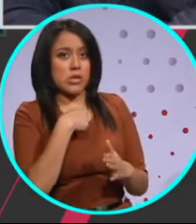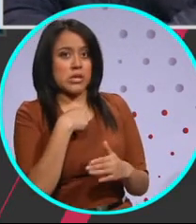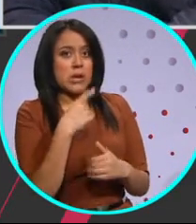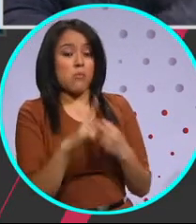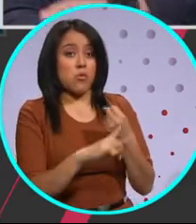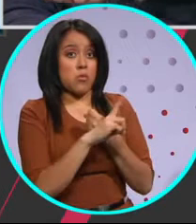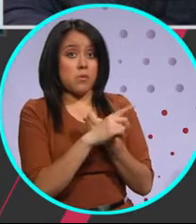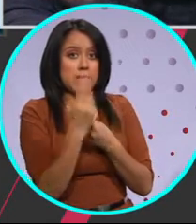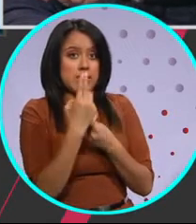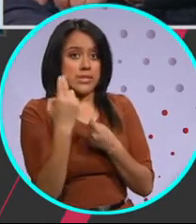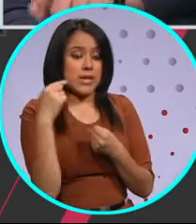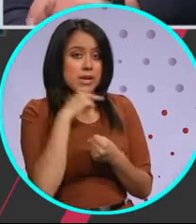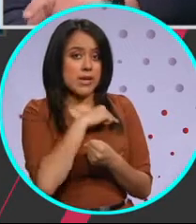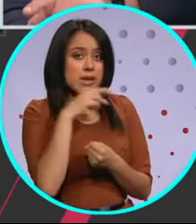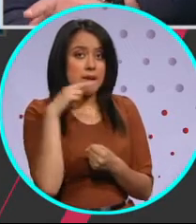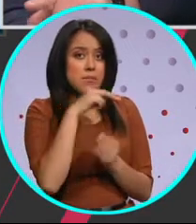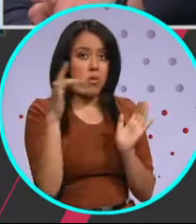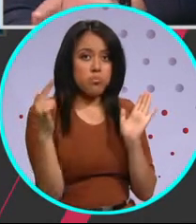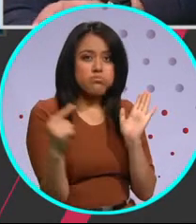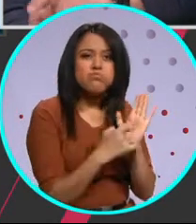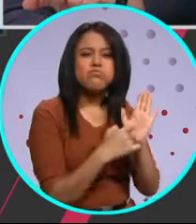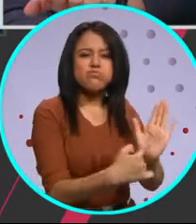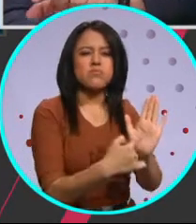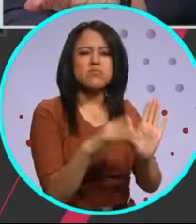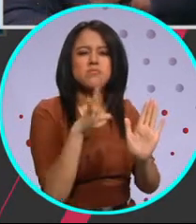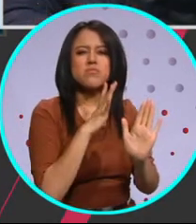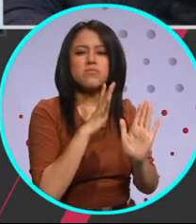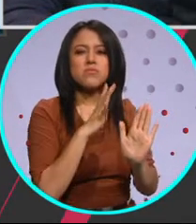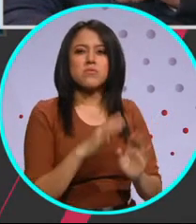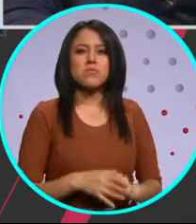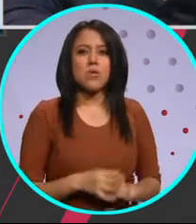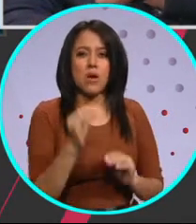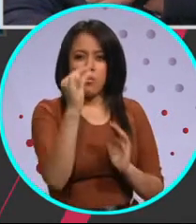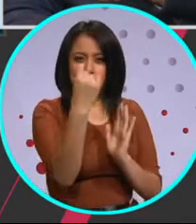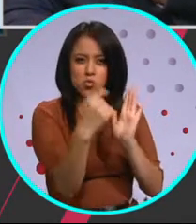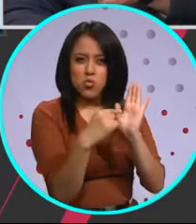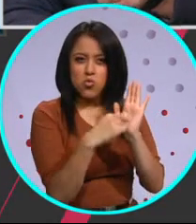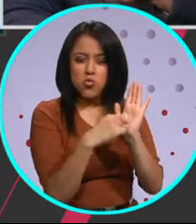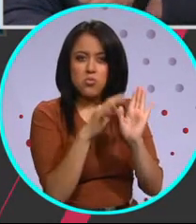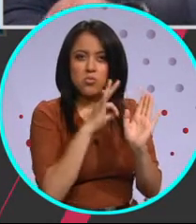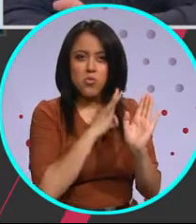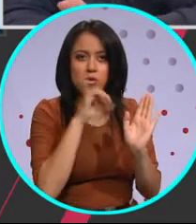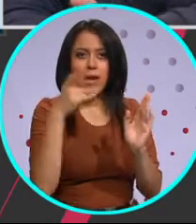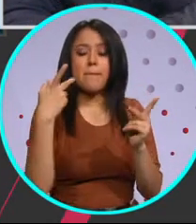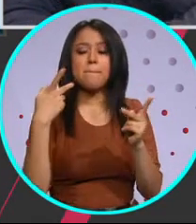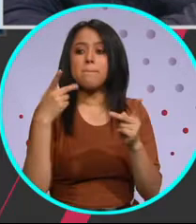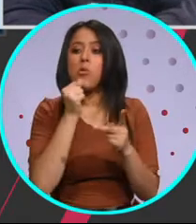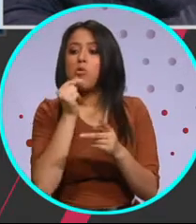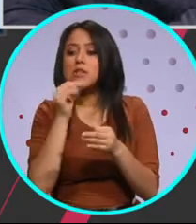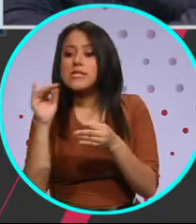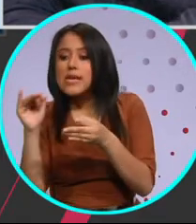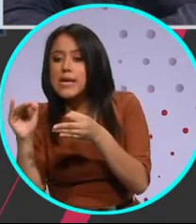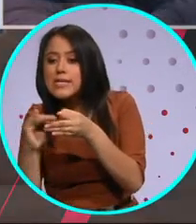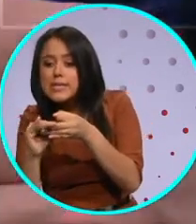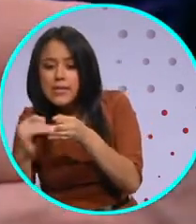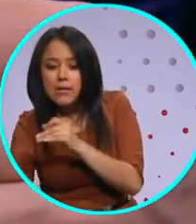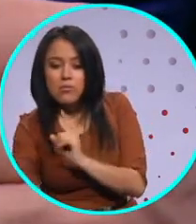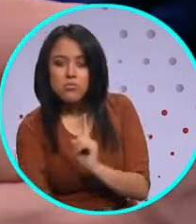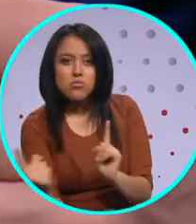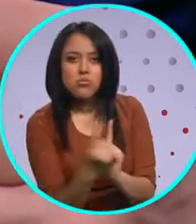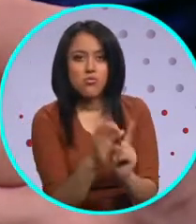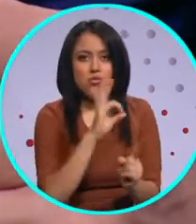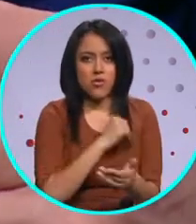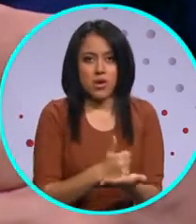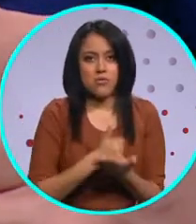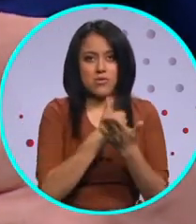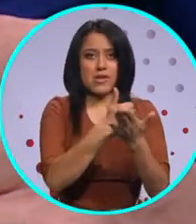vas a apretarle y ahí vas a poder vincularse al policía más cercano a la zona aquí como